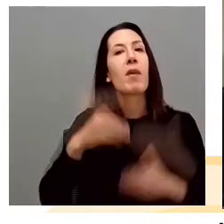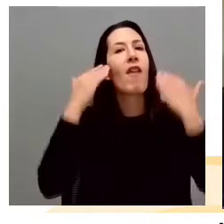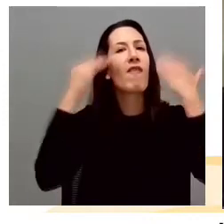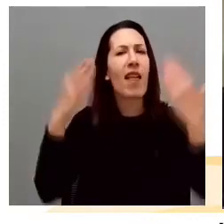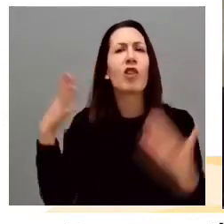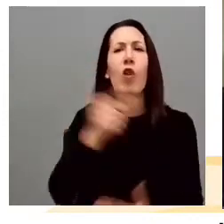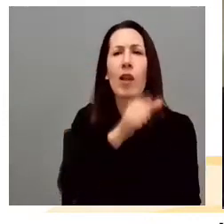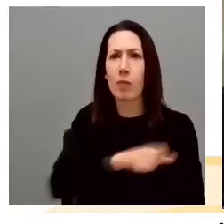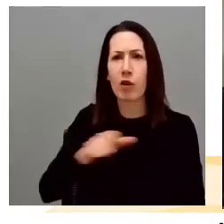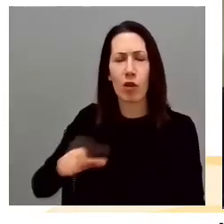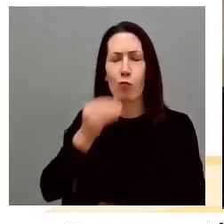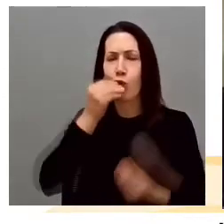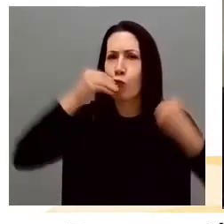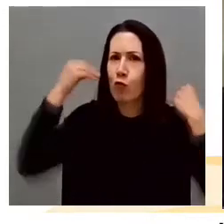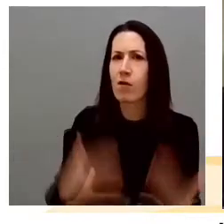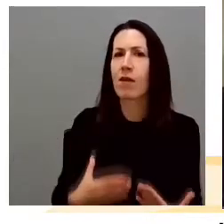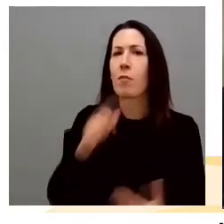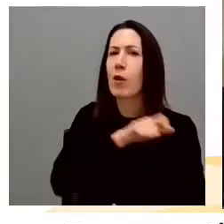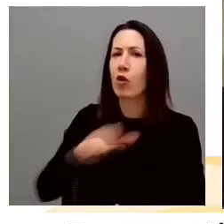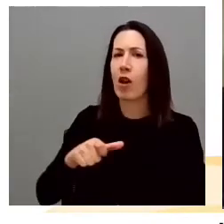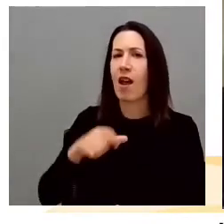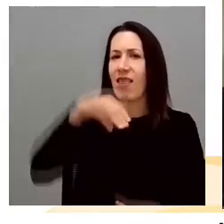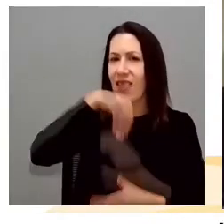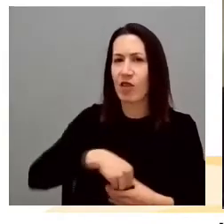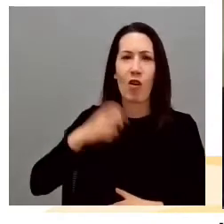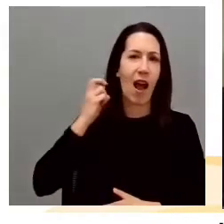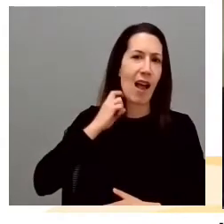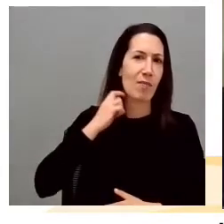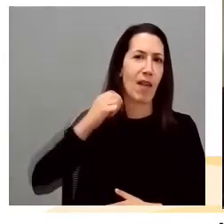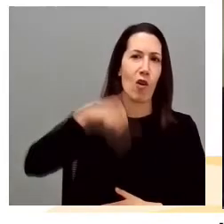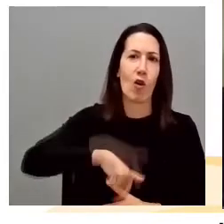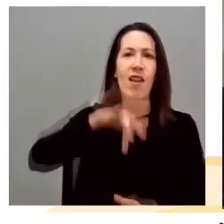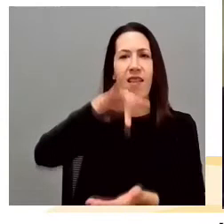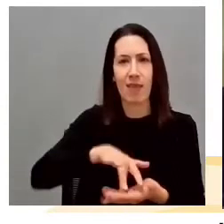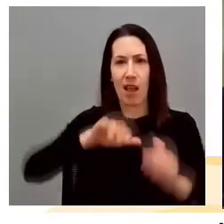buenísima gente de Aspace en este día.